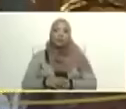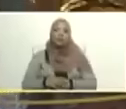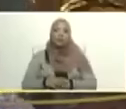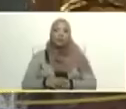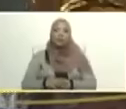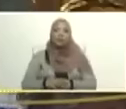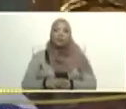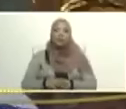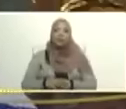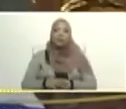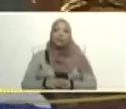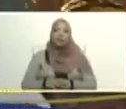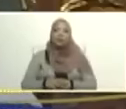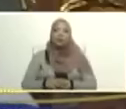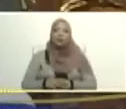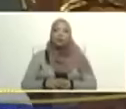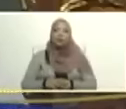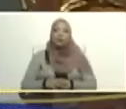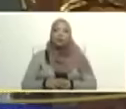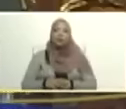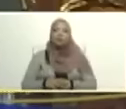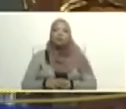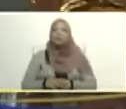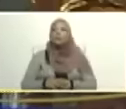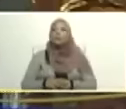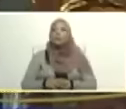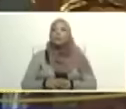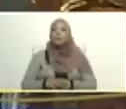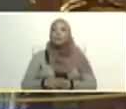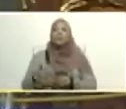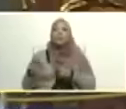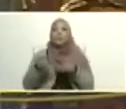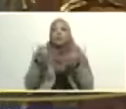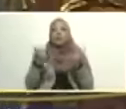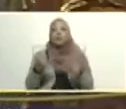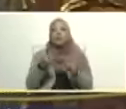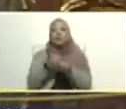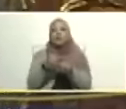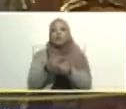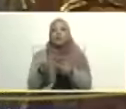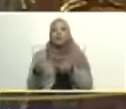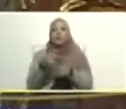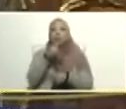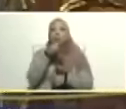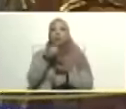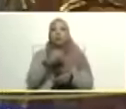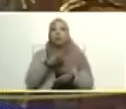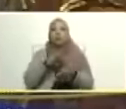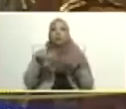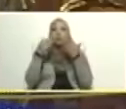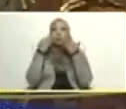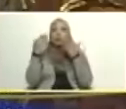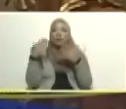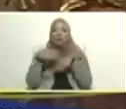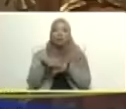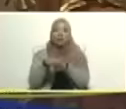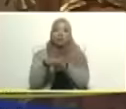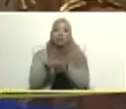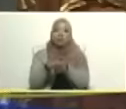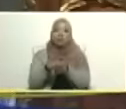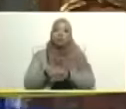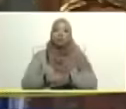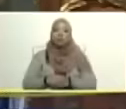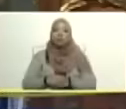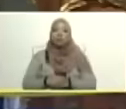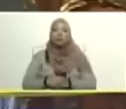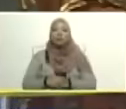muchísimas, y que hoy demuestra que a través de su integración puede